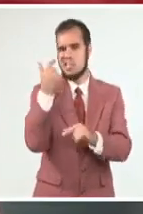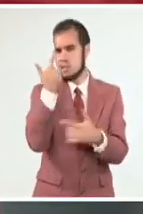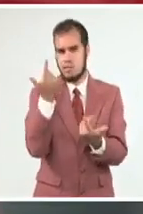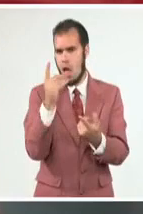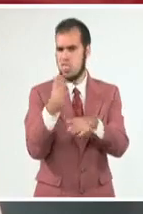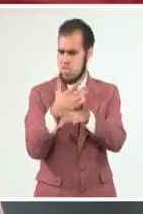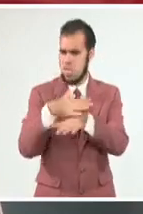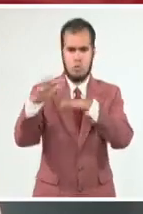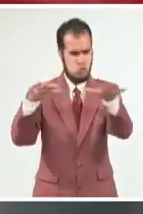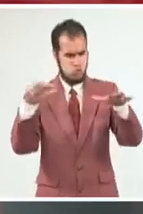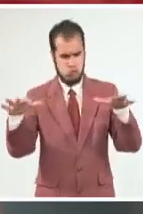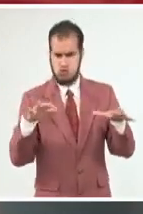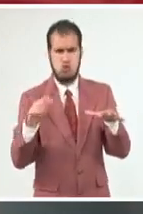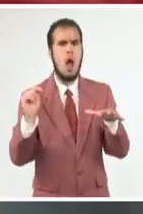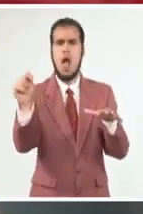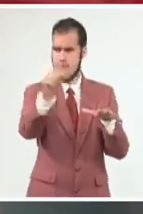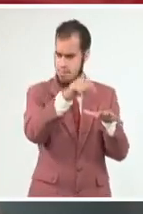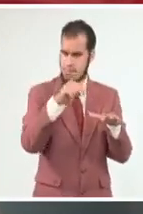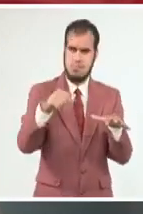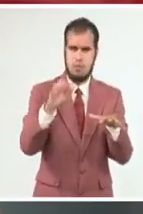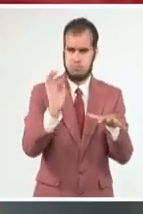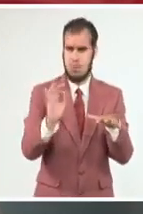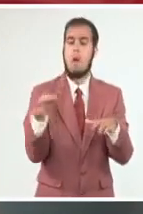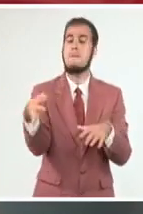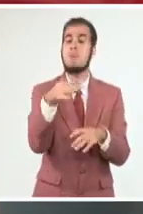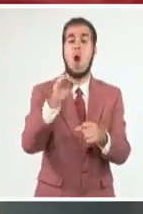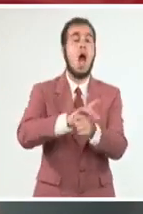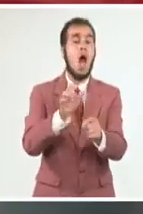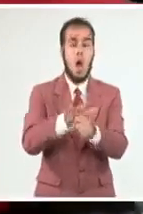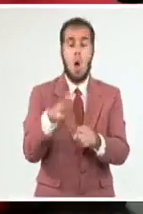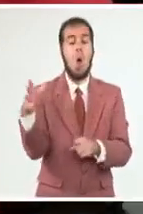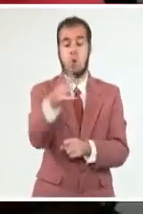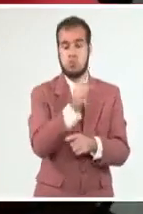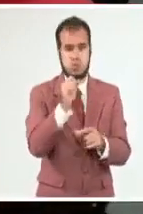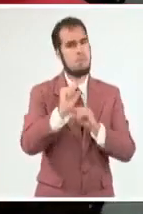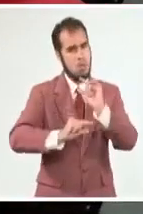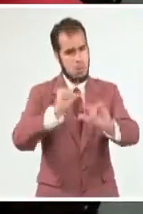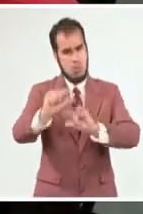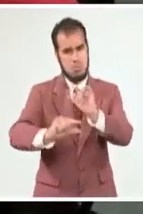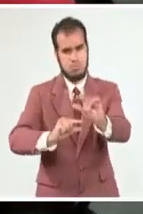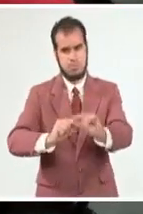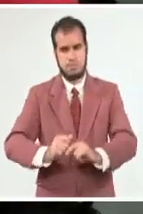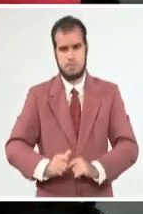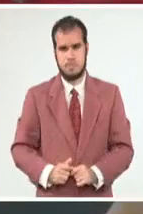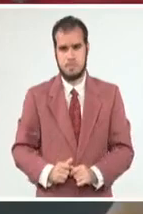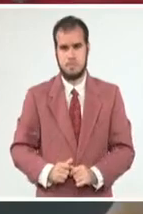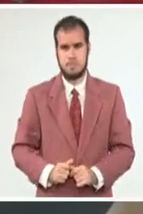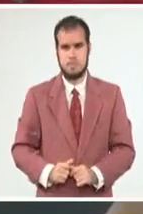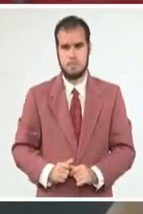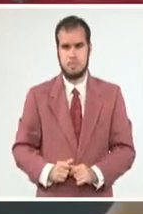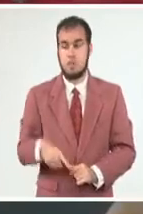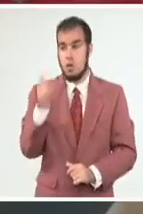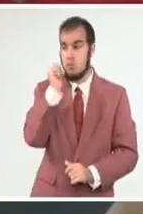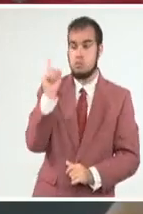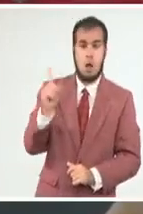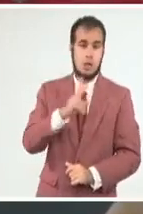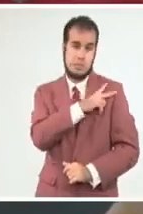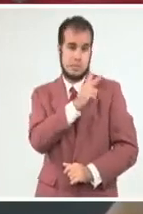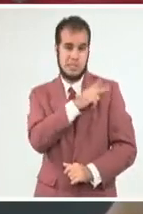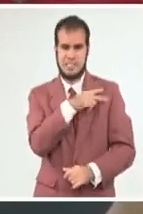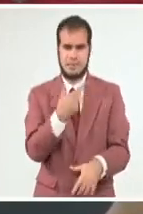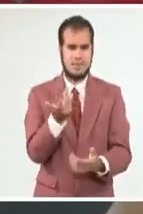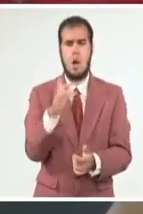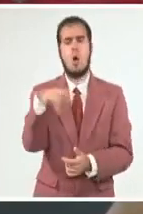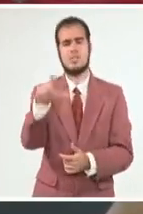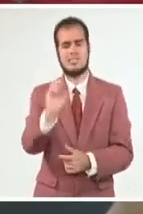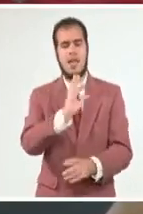barrio, del municipio completo, poco a poco. Ariadna Díaz, secretaria general de la UJC en el Instituto